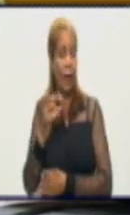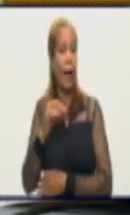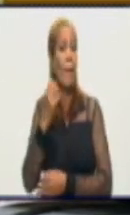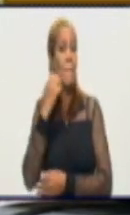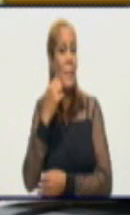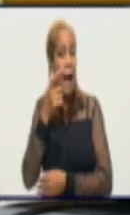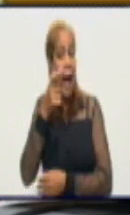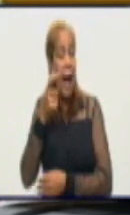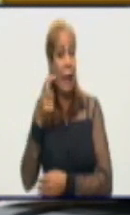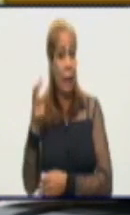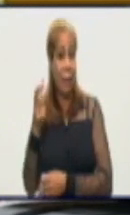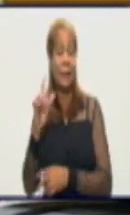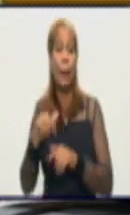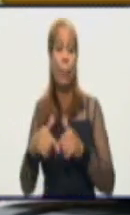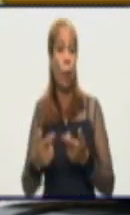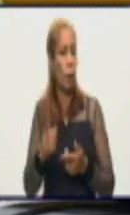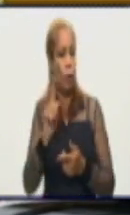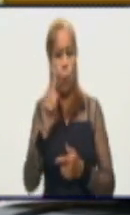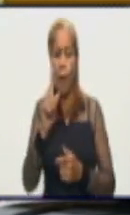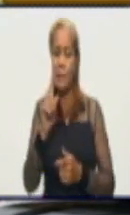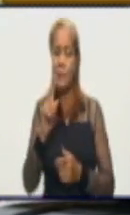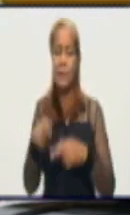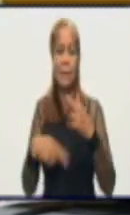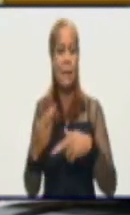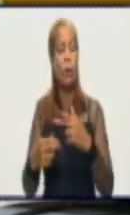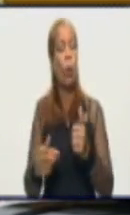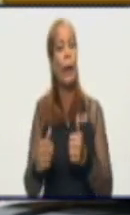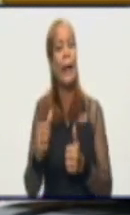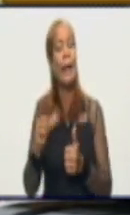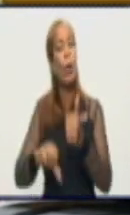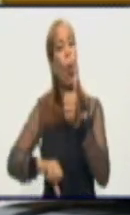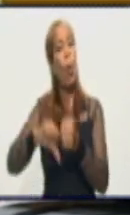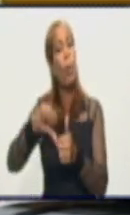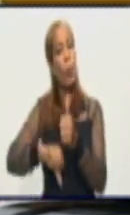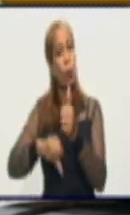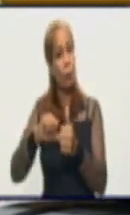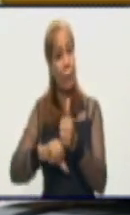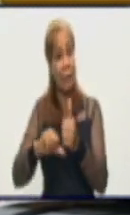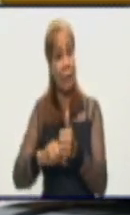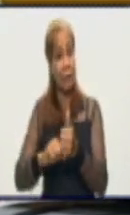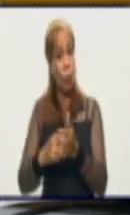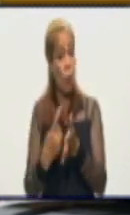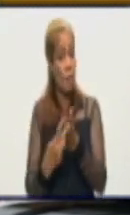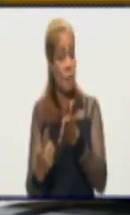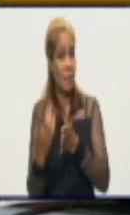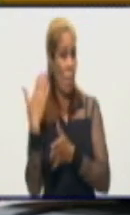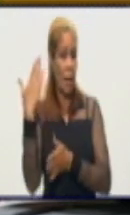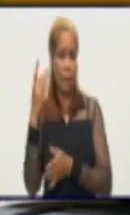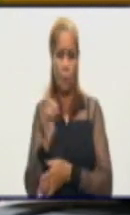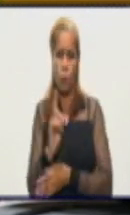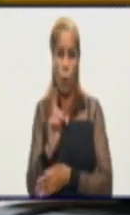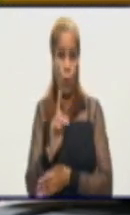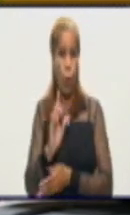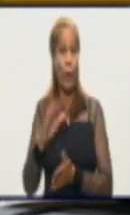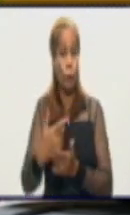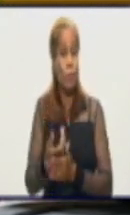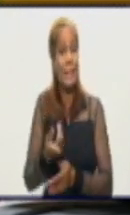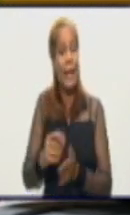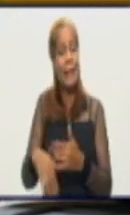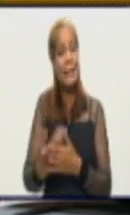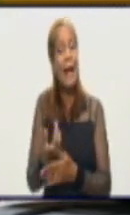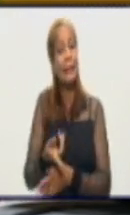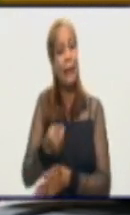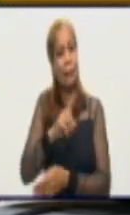porque no ha sido el comportamiento de ni siquiera en los meses más complicados de marzo y abril para